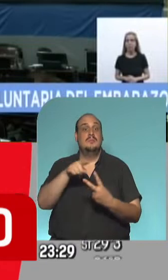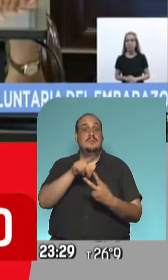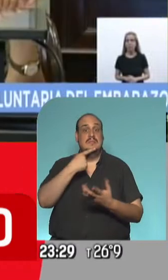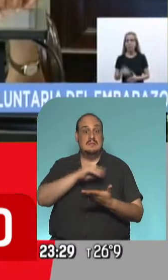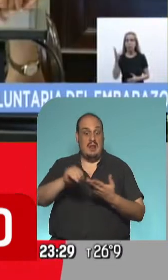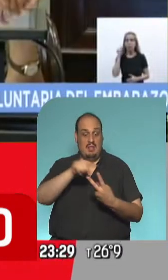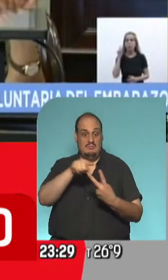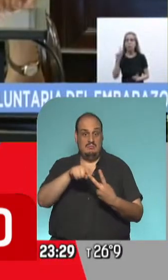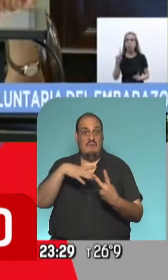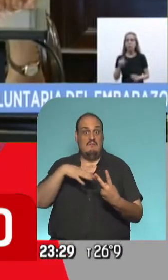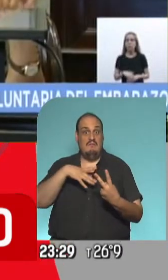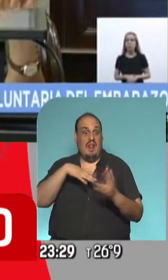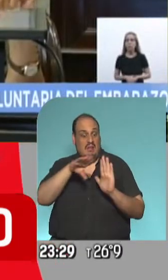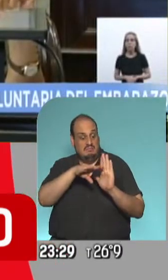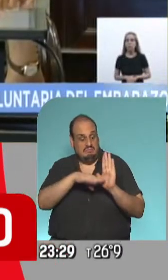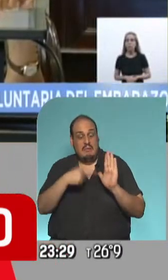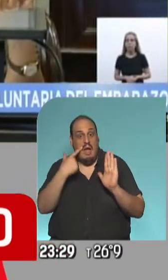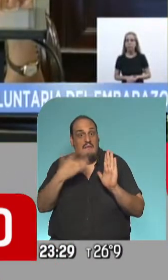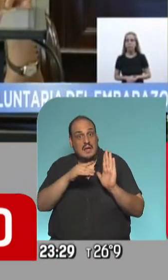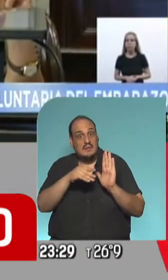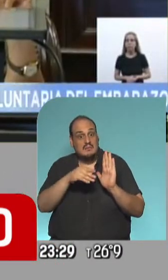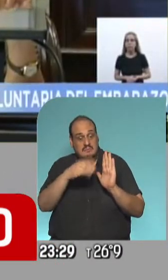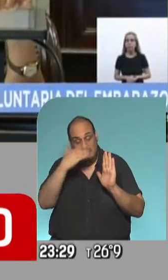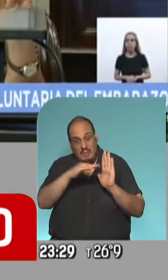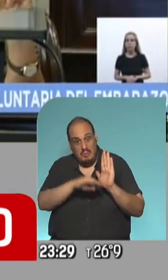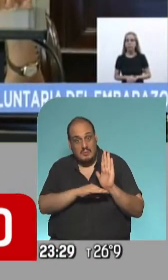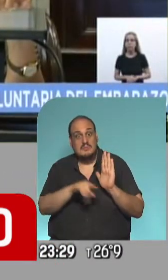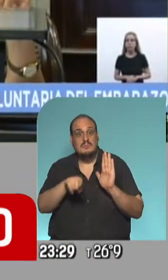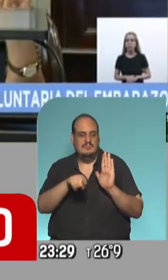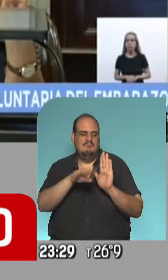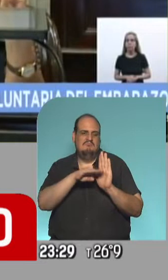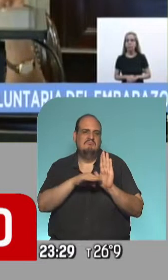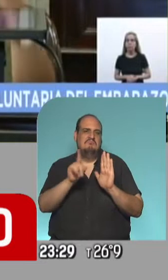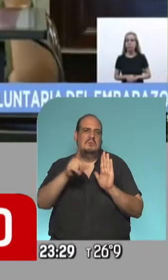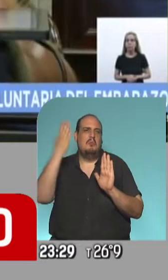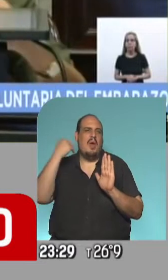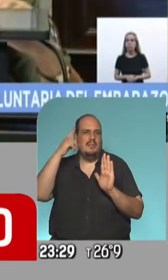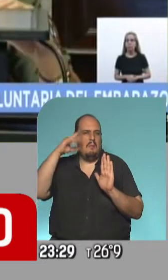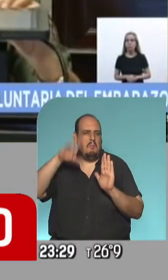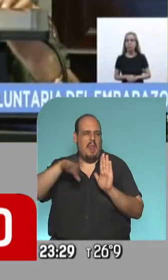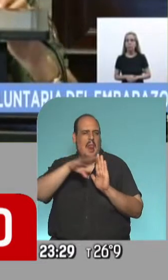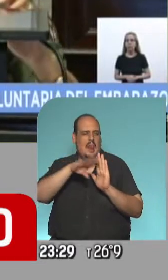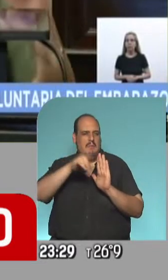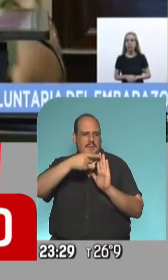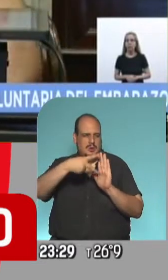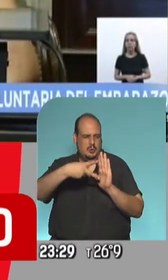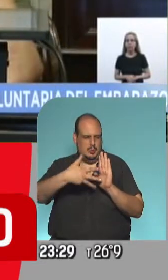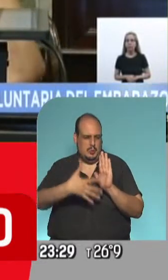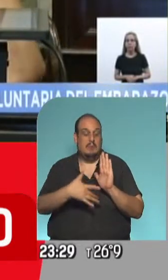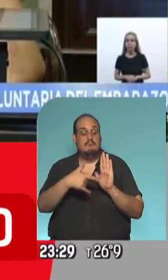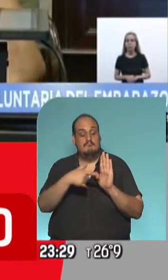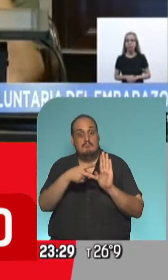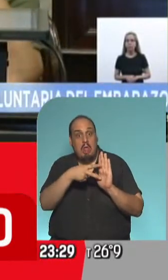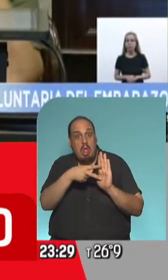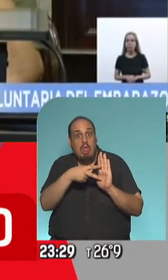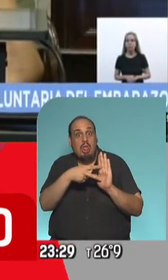camino. Exactamente. Y el orden que se está manteniendo ahora en estos últimos 3 oradores es el que estaba pautado. Falta, veremos, en minutos más sabremos si están